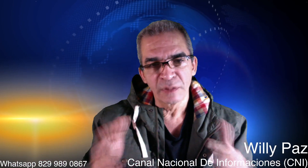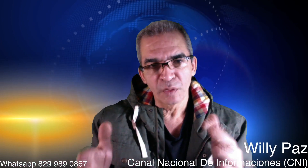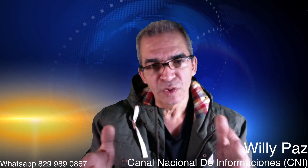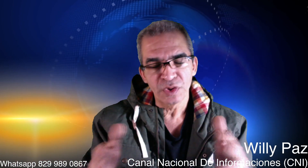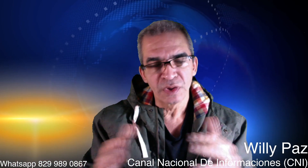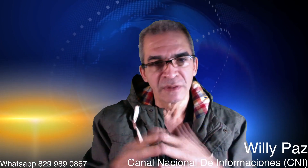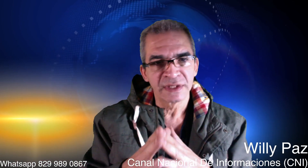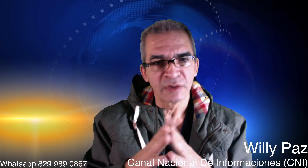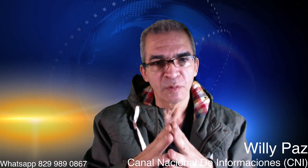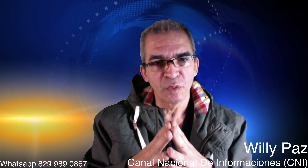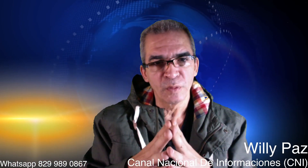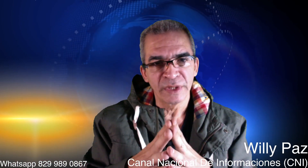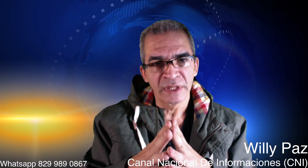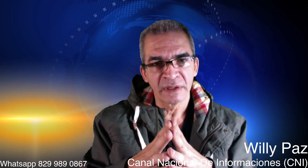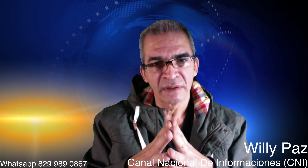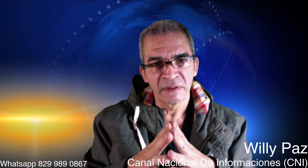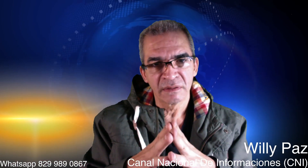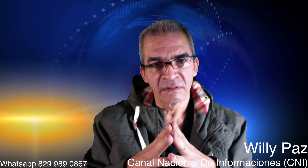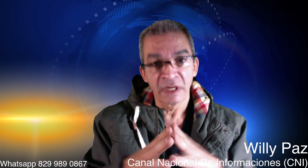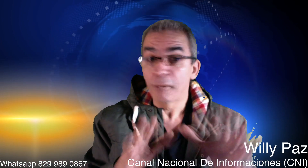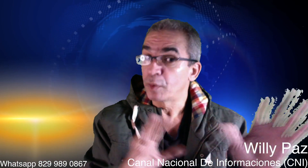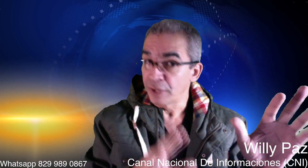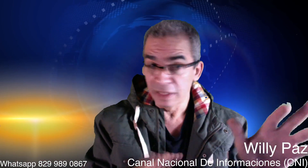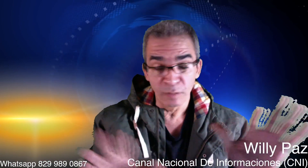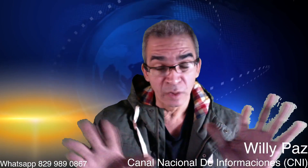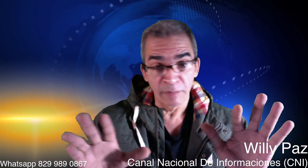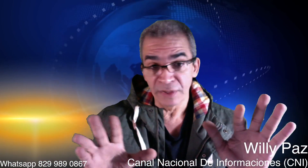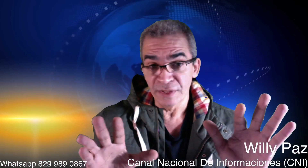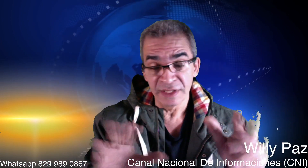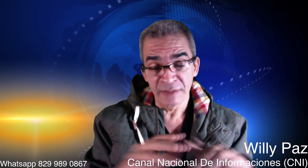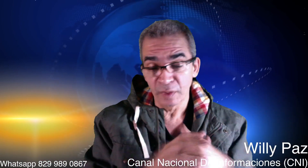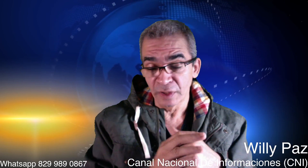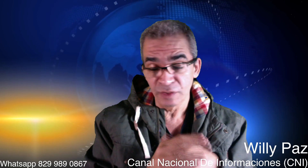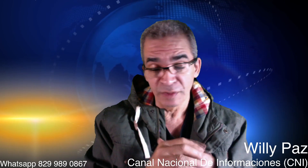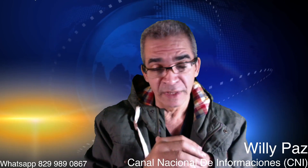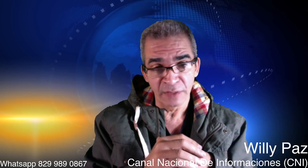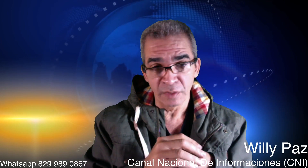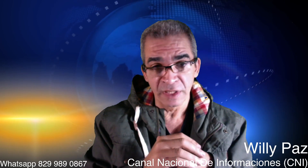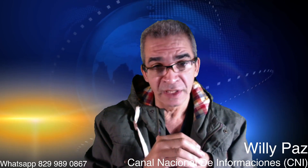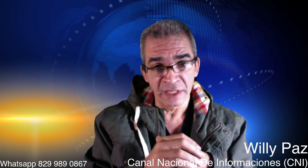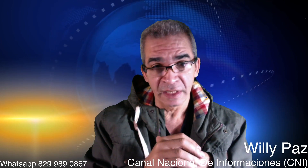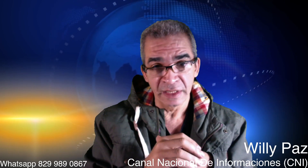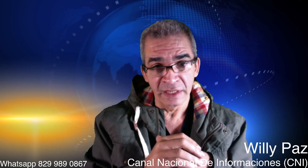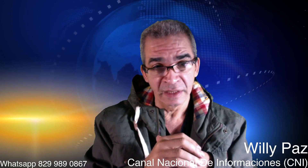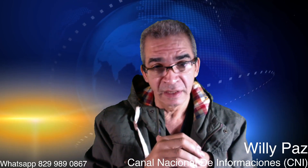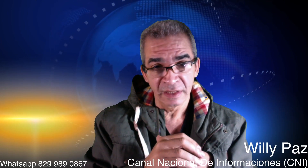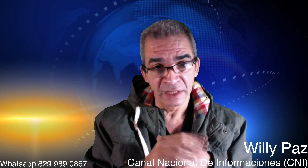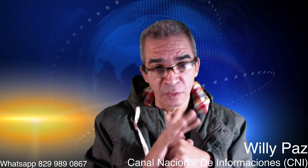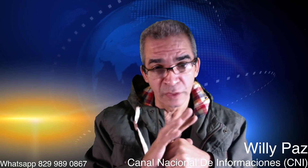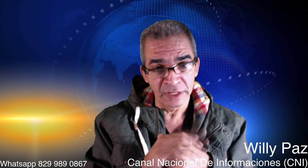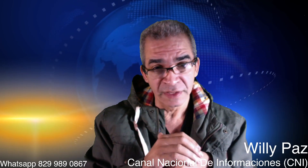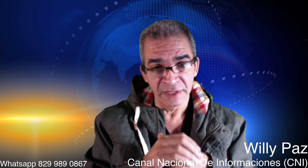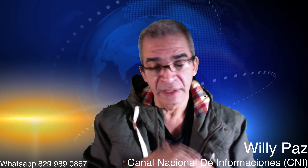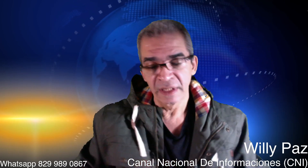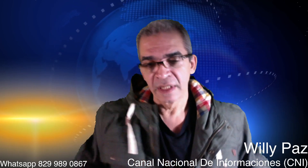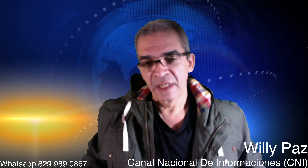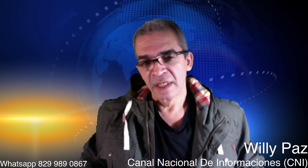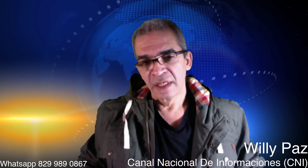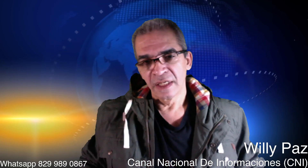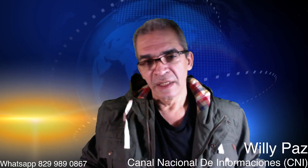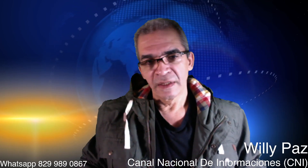si una disposición de salud pública apoyada por la presidencia, porque no se vayan ustedes a creer que esto es así,